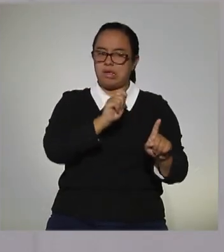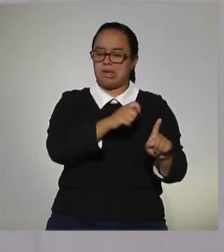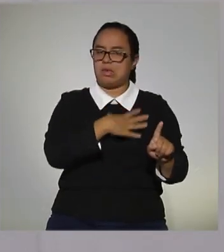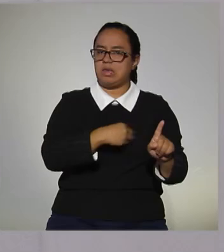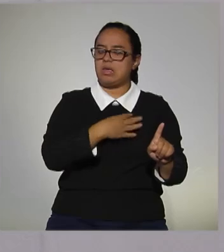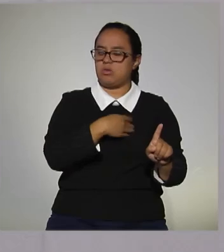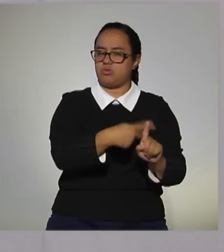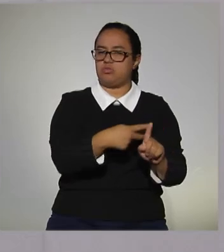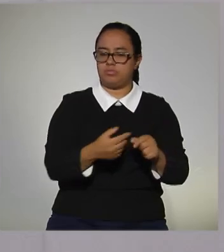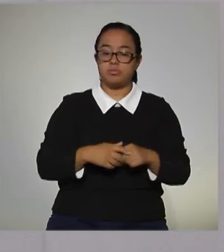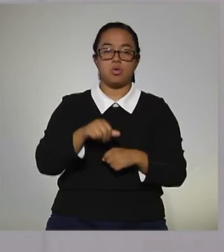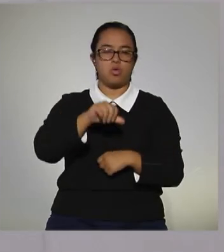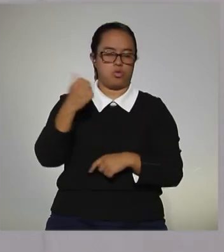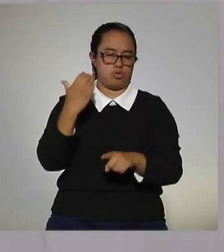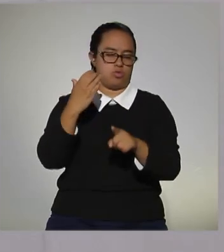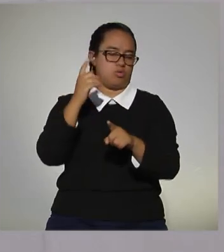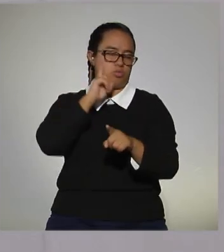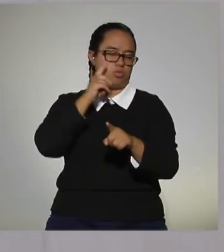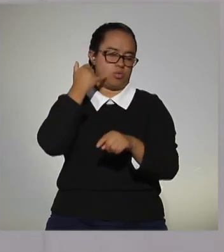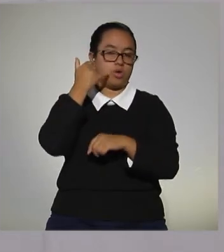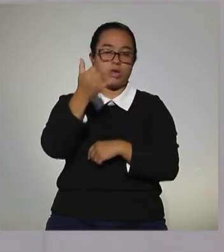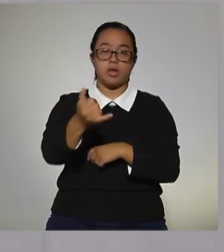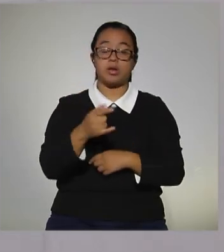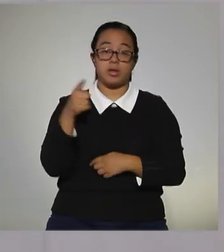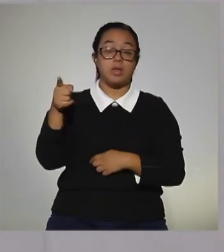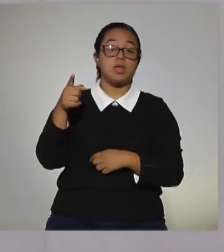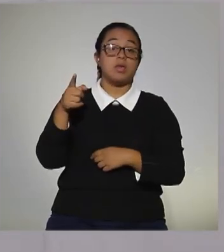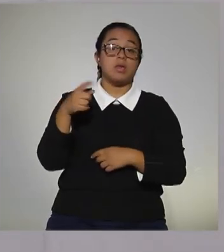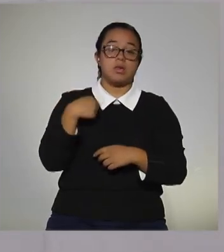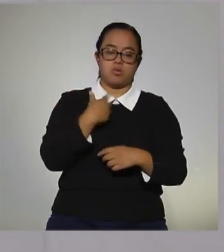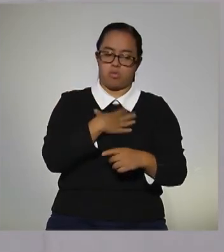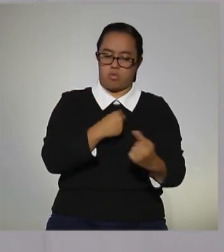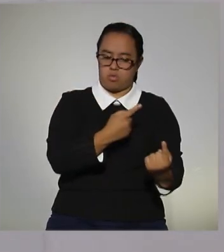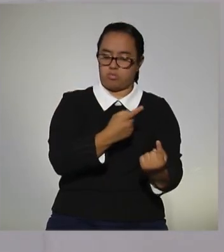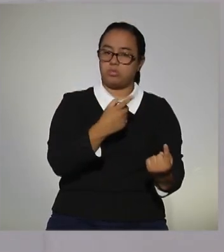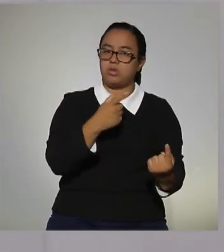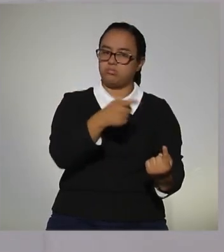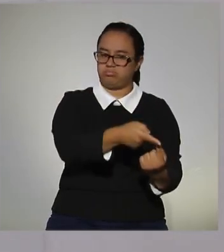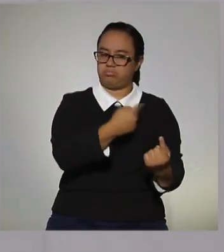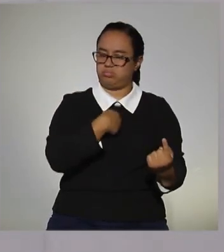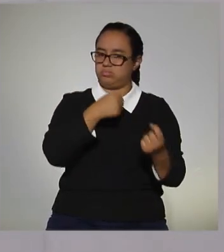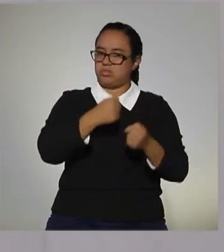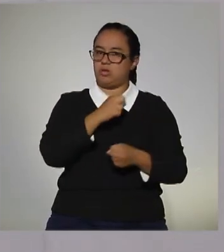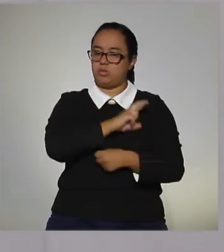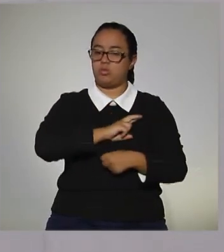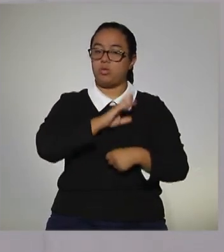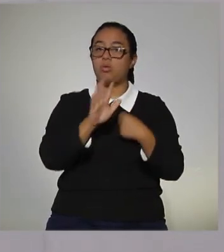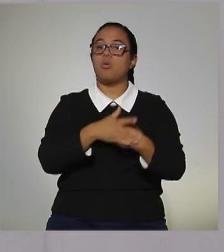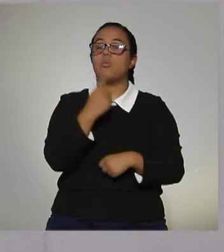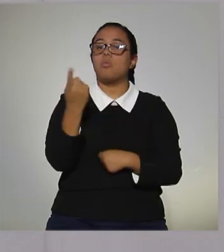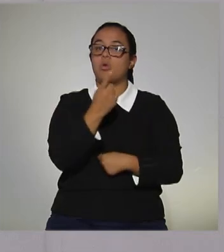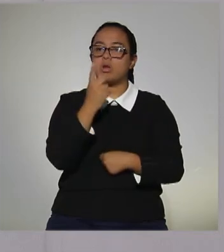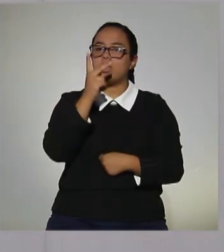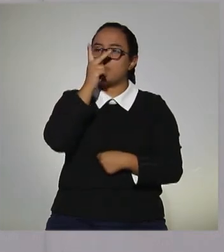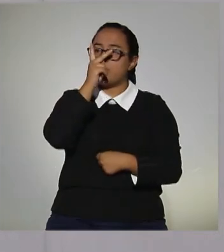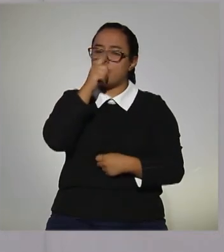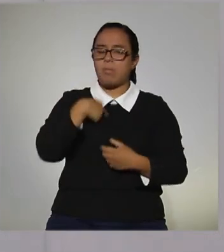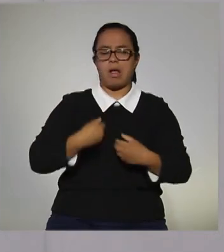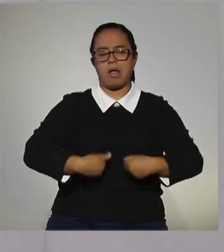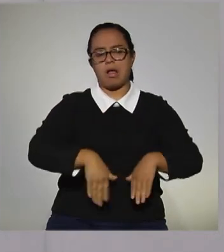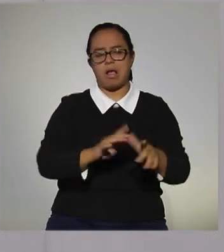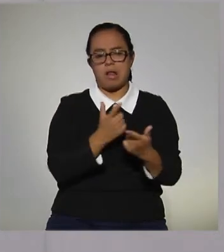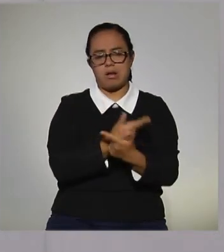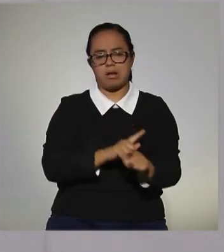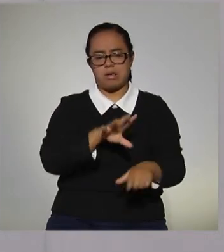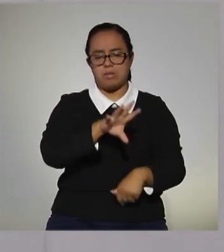nos dicen, yo tengo una hija y creo que tiene un resentimiento contra mí porque ella me dice que no fui un papá permisivo, que